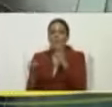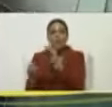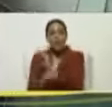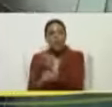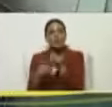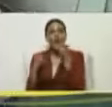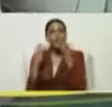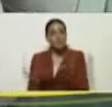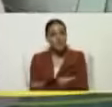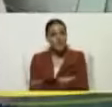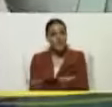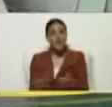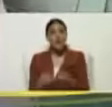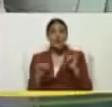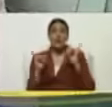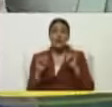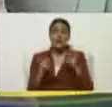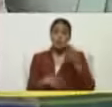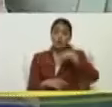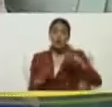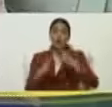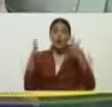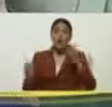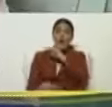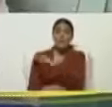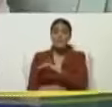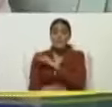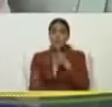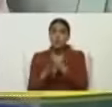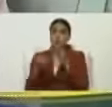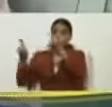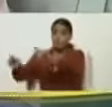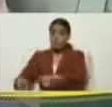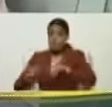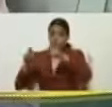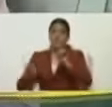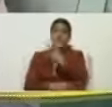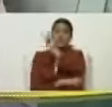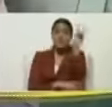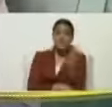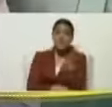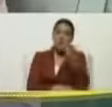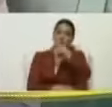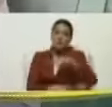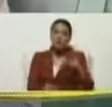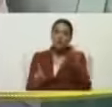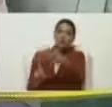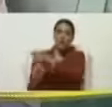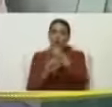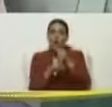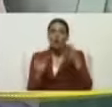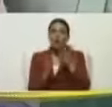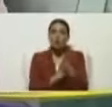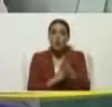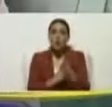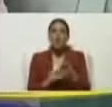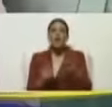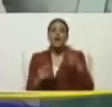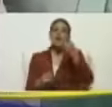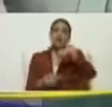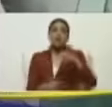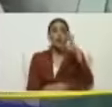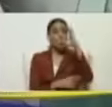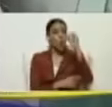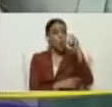en el marco de la gran misión AgroVenezuela, hasta que lo logremos. El concepto venezolano del conuco